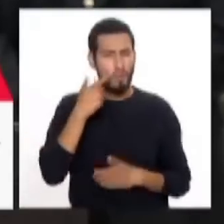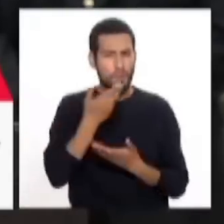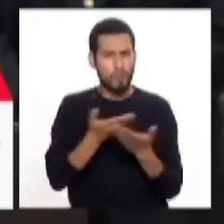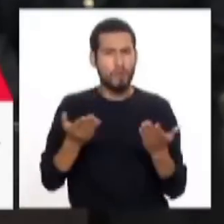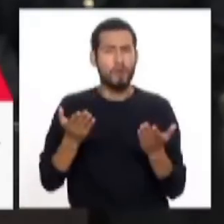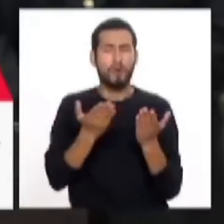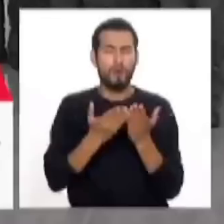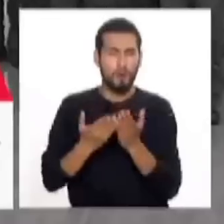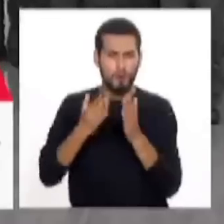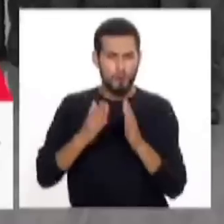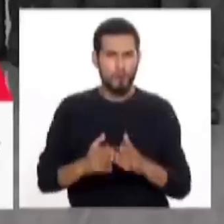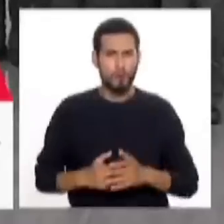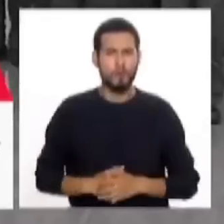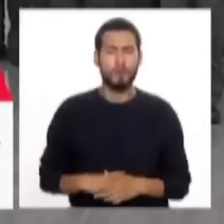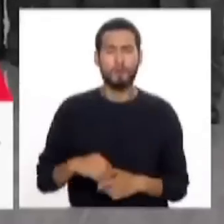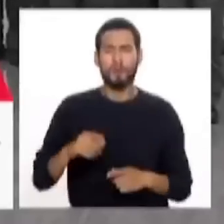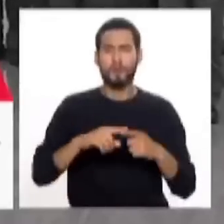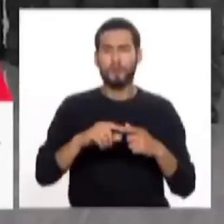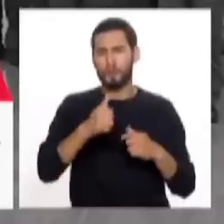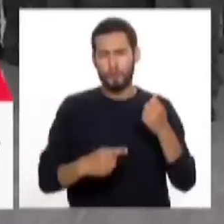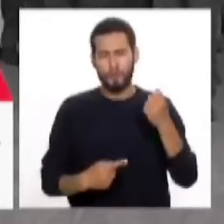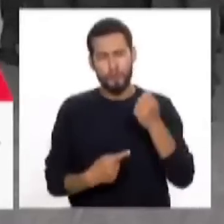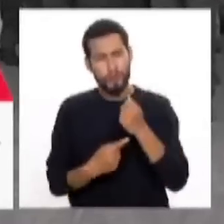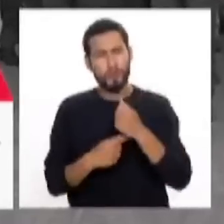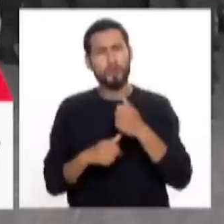señores técnicos y suboficiales,